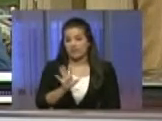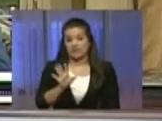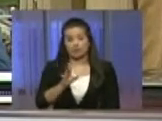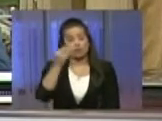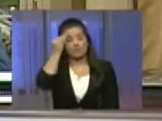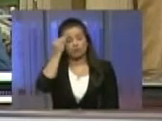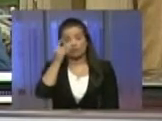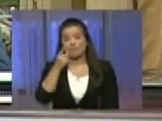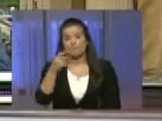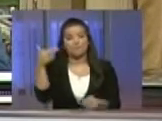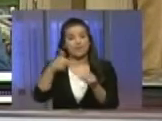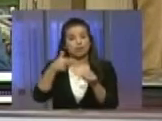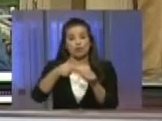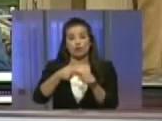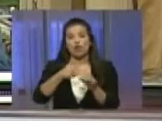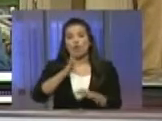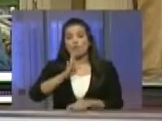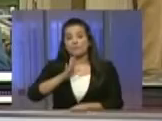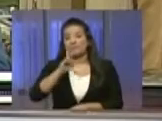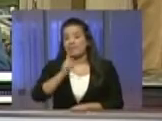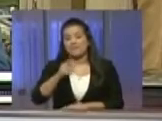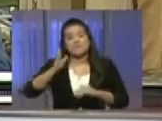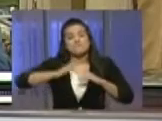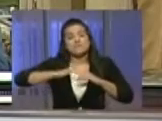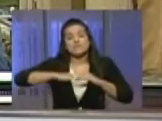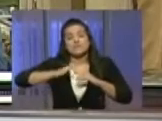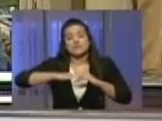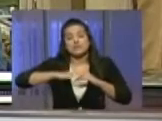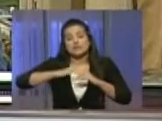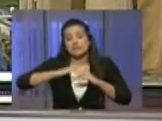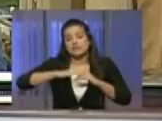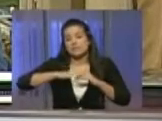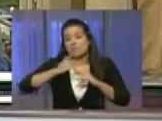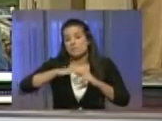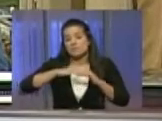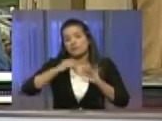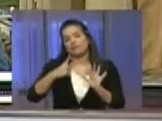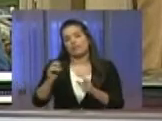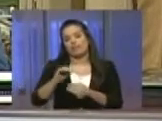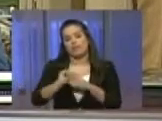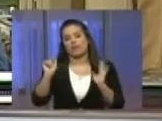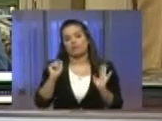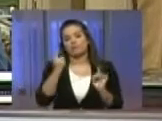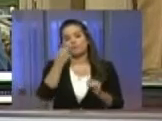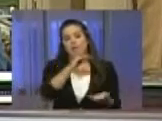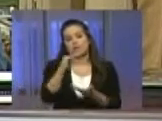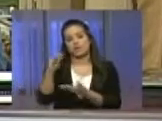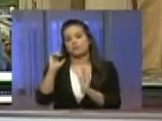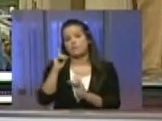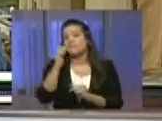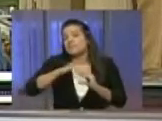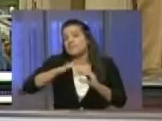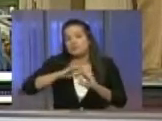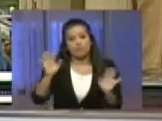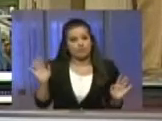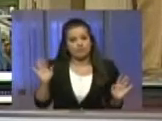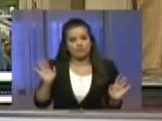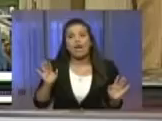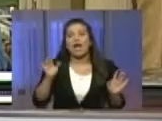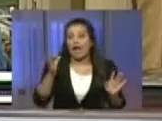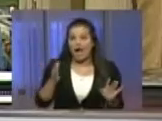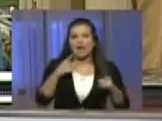necesidad puede y Debe llegar a 7 el barril fácil la economía lo